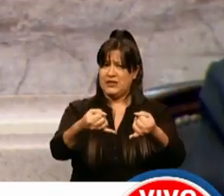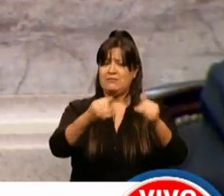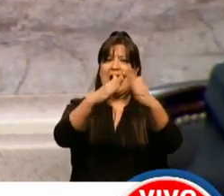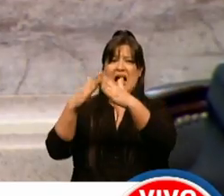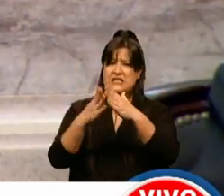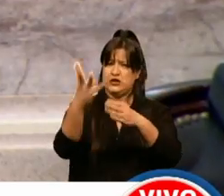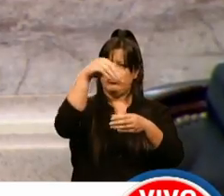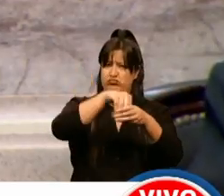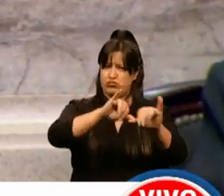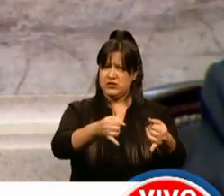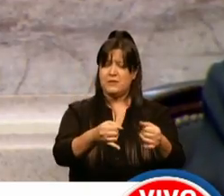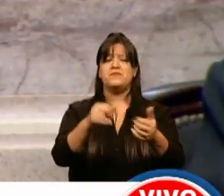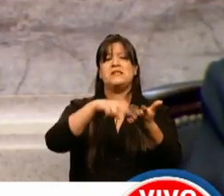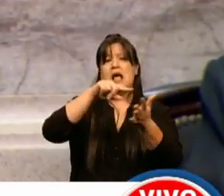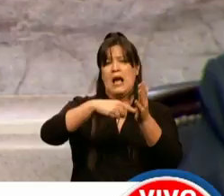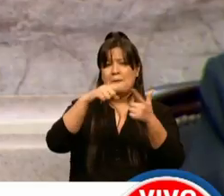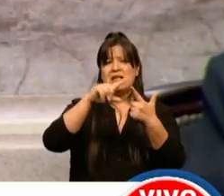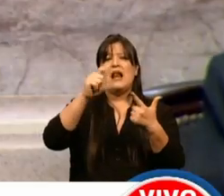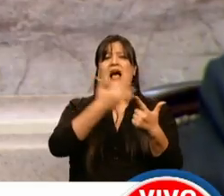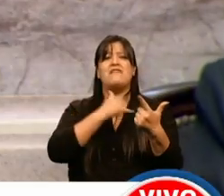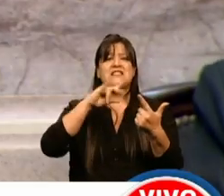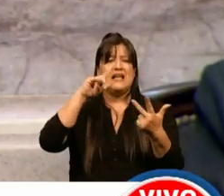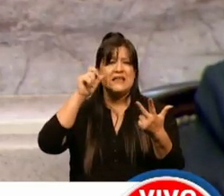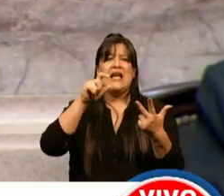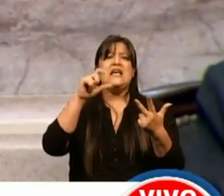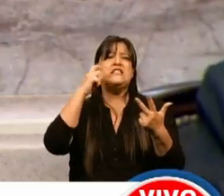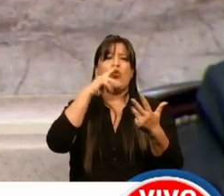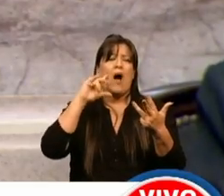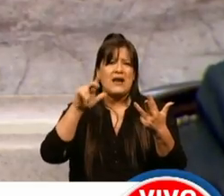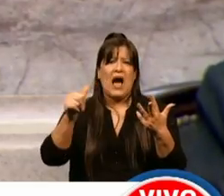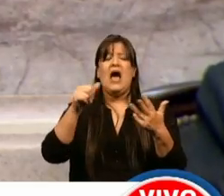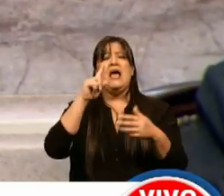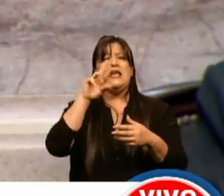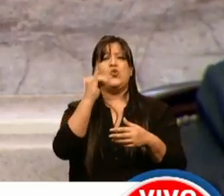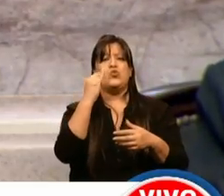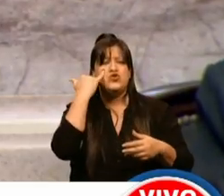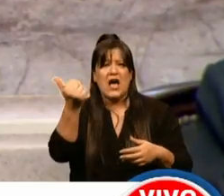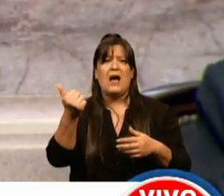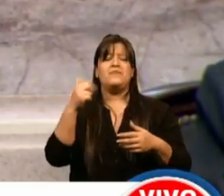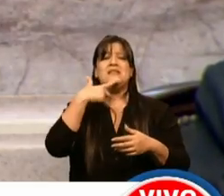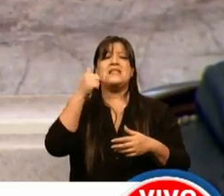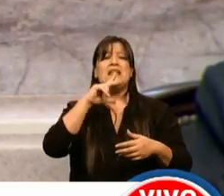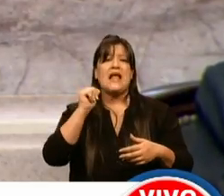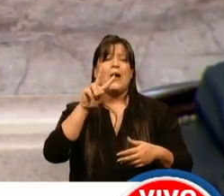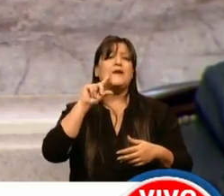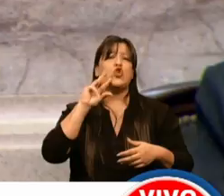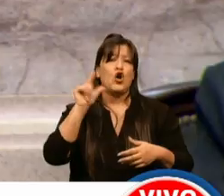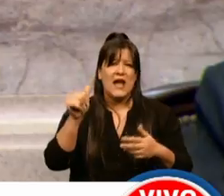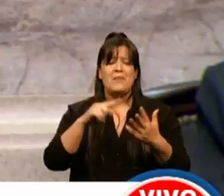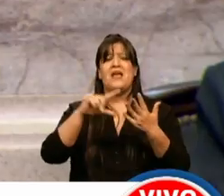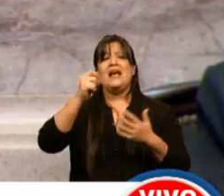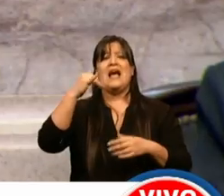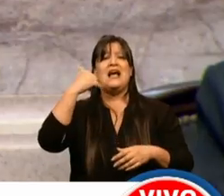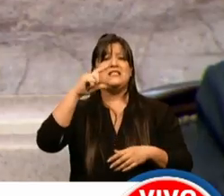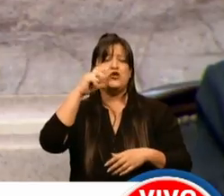hogares salta capital cafayate cerrillos chicoana iruya la caldera la viña santa victoria cachi